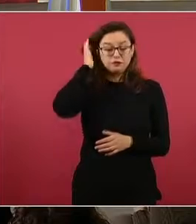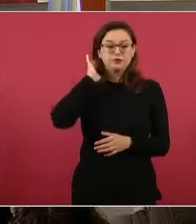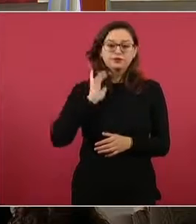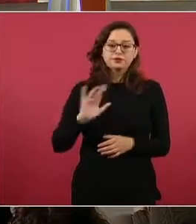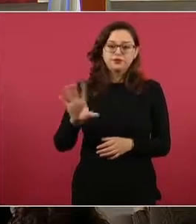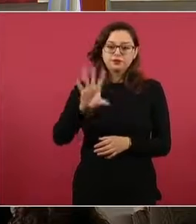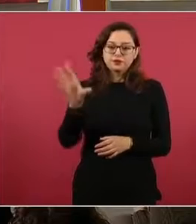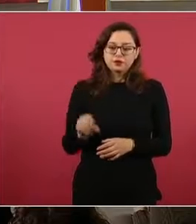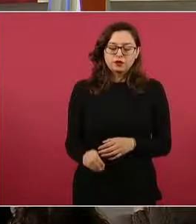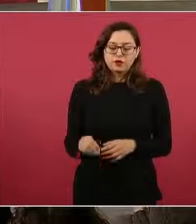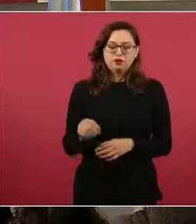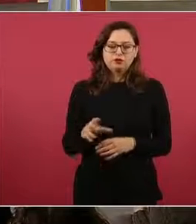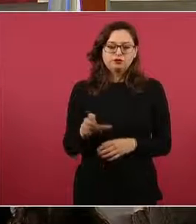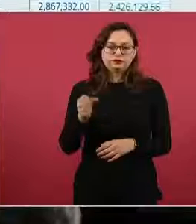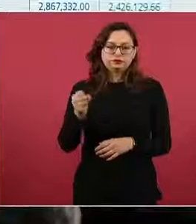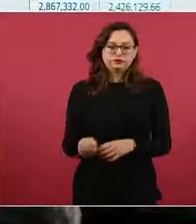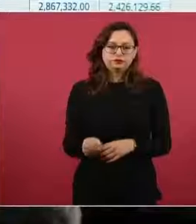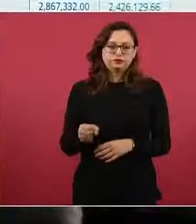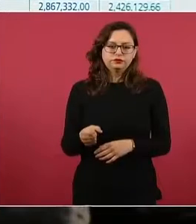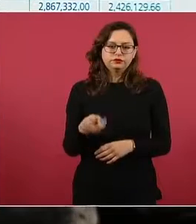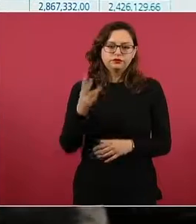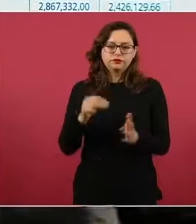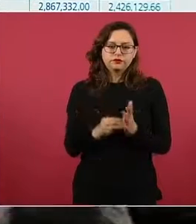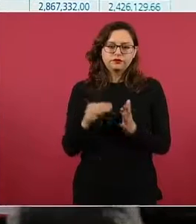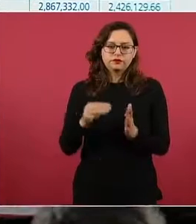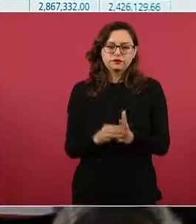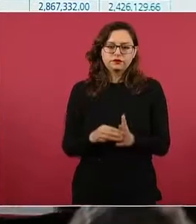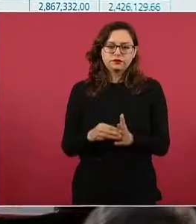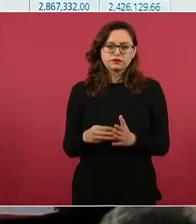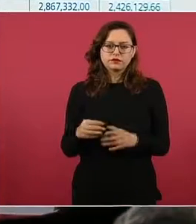Sudáfrica 3.148.000, Suecia